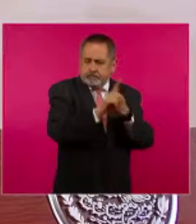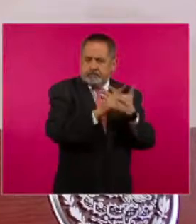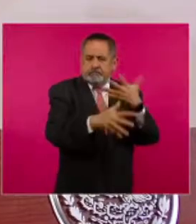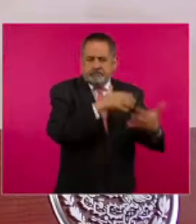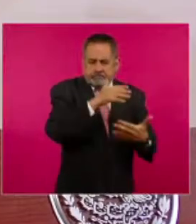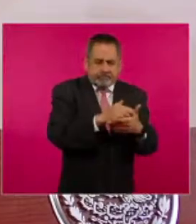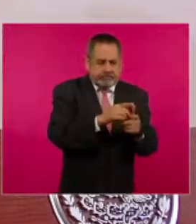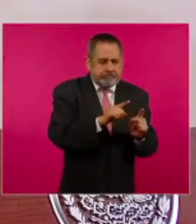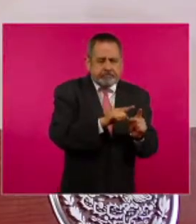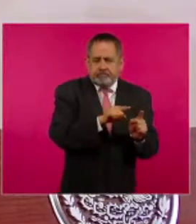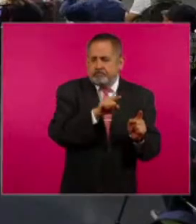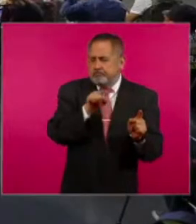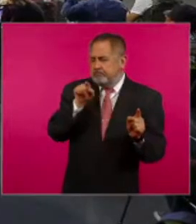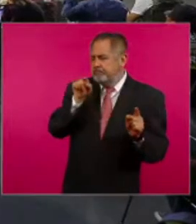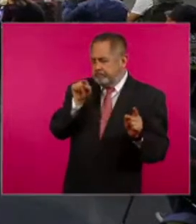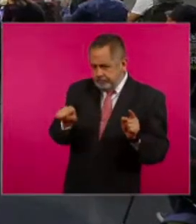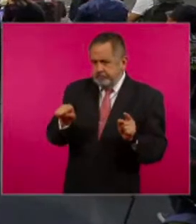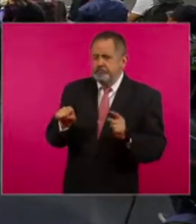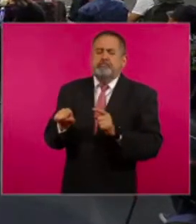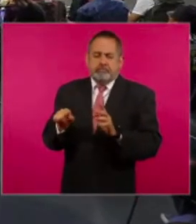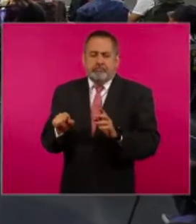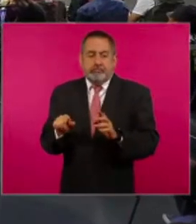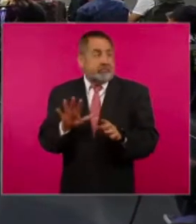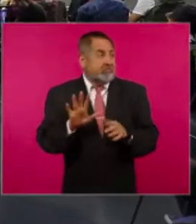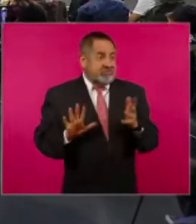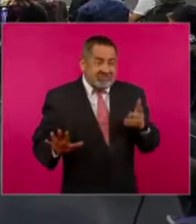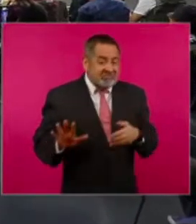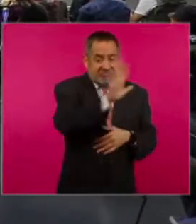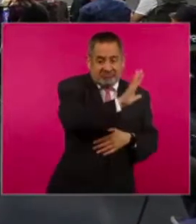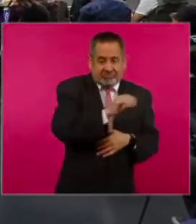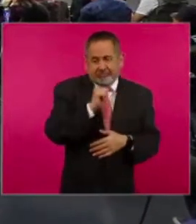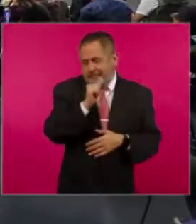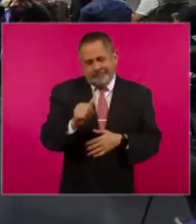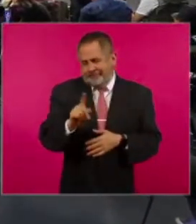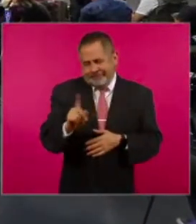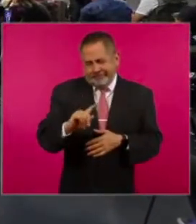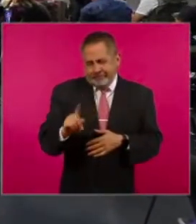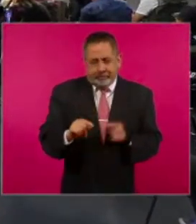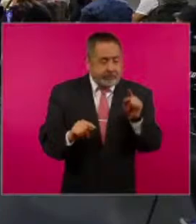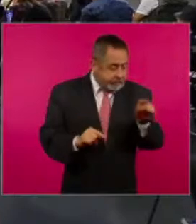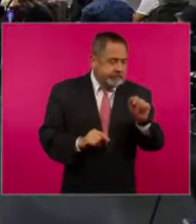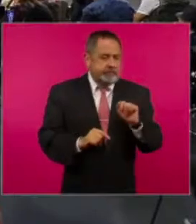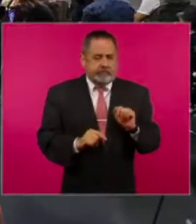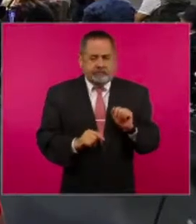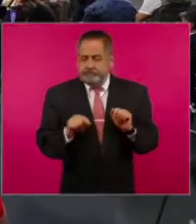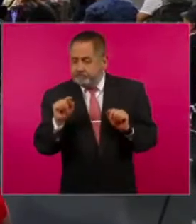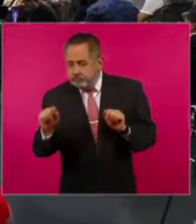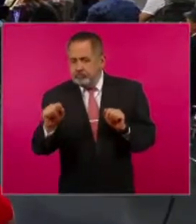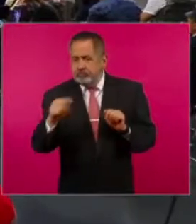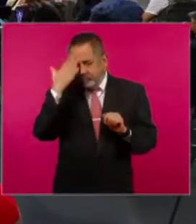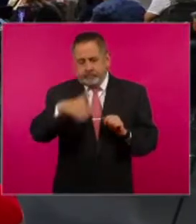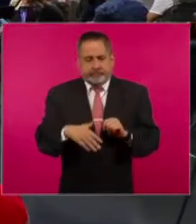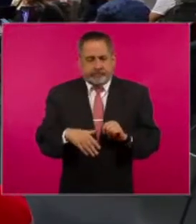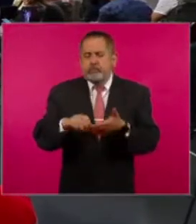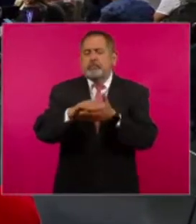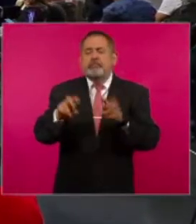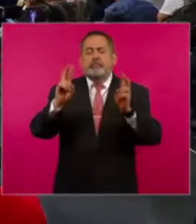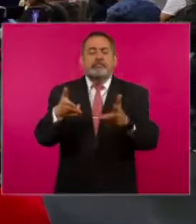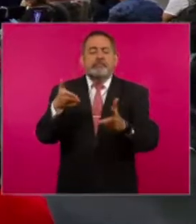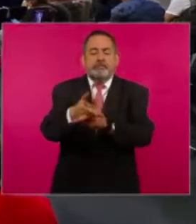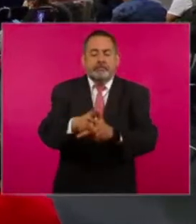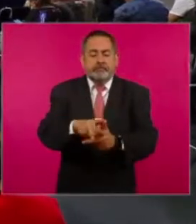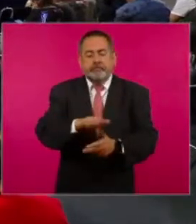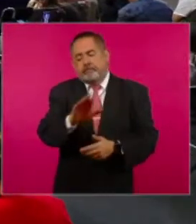Vamos viendo lo de ayer, por ejemplo, en homicidios. ¿Por qué hablo de homicidios? Porque si les